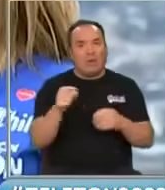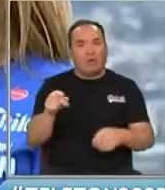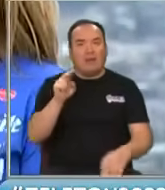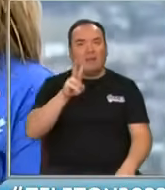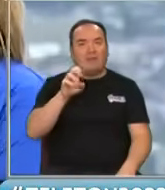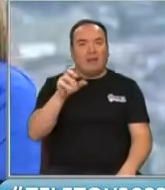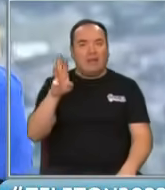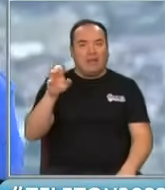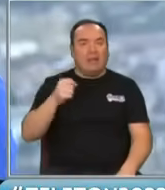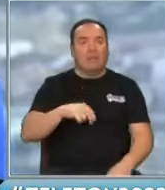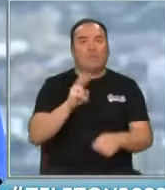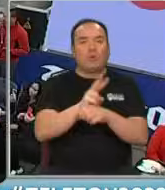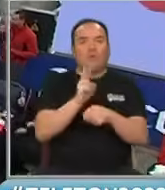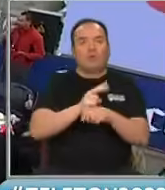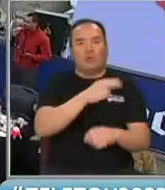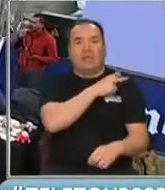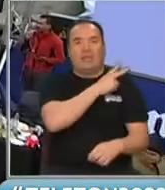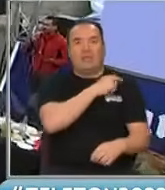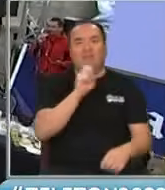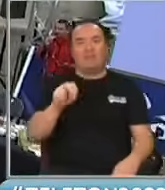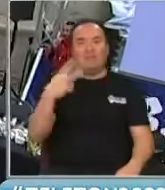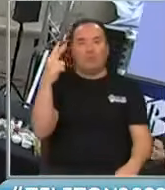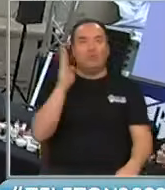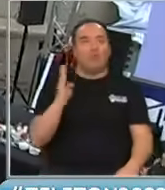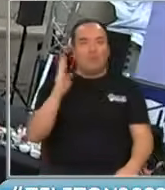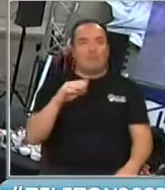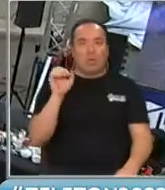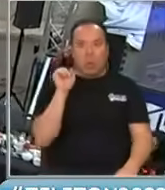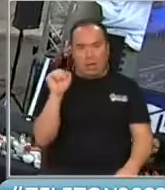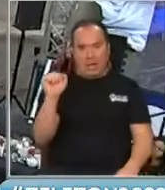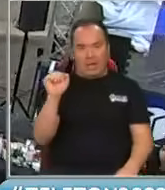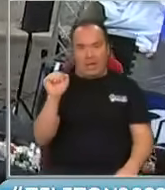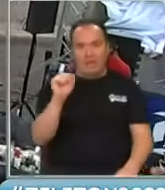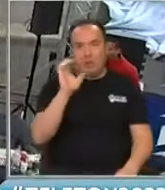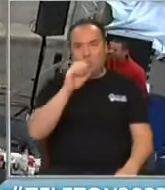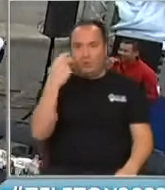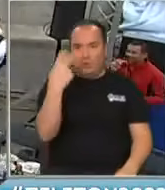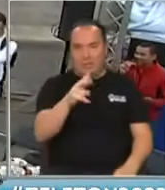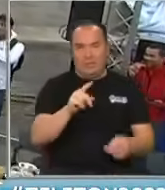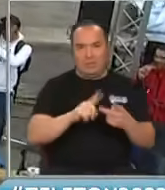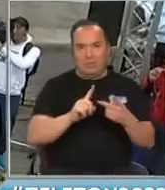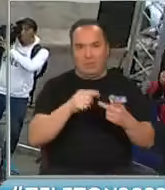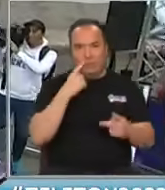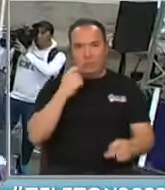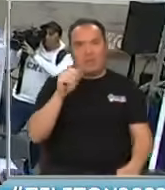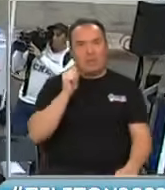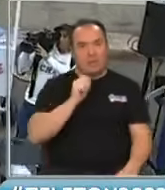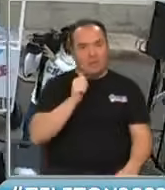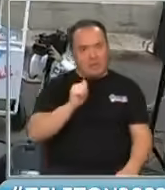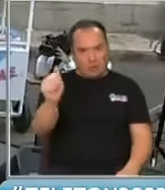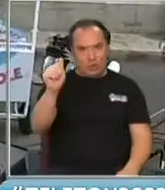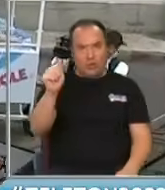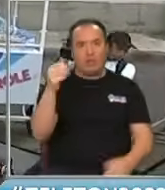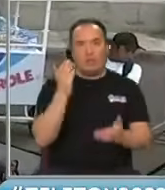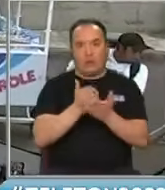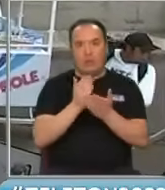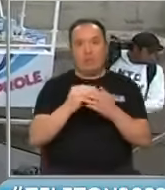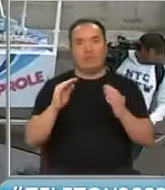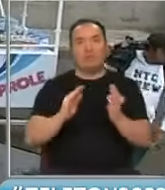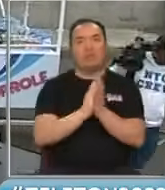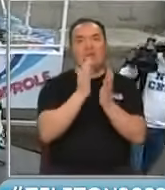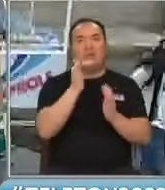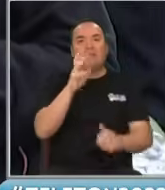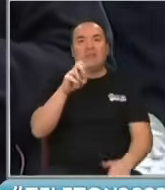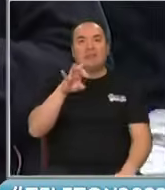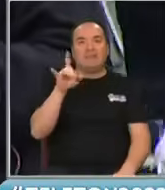jefe de segundo año básico A, el curso donde va Amanda, a Jorge Guerra, director del Colegio San Francisco, y acá abajito están nuestros